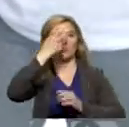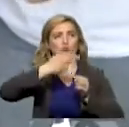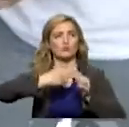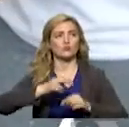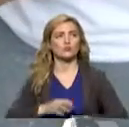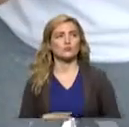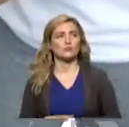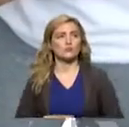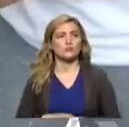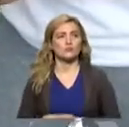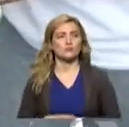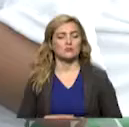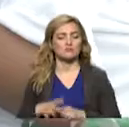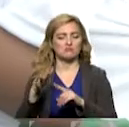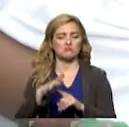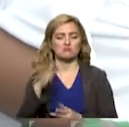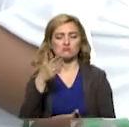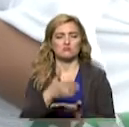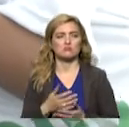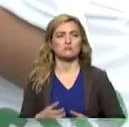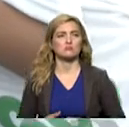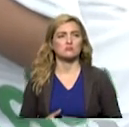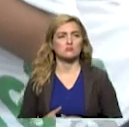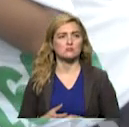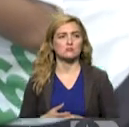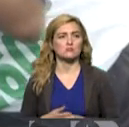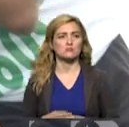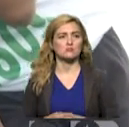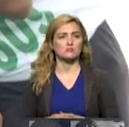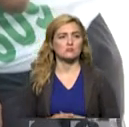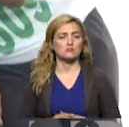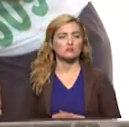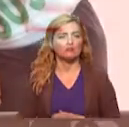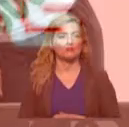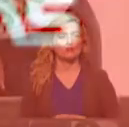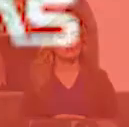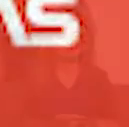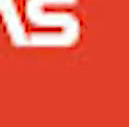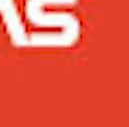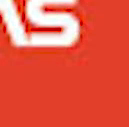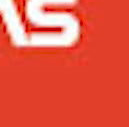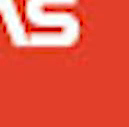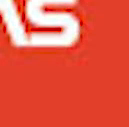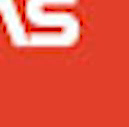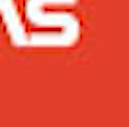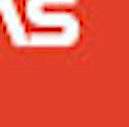y erradicar cualquier tipo de discriminación. Helen Quiñones, 24 horas.